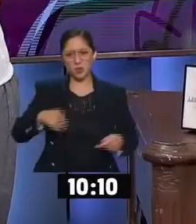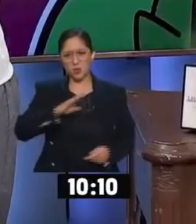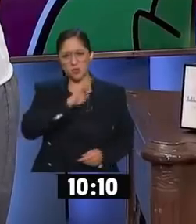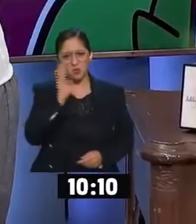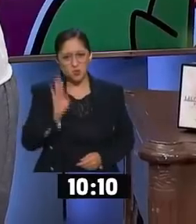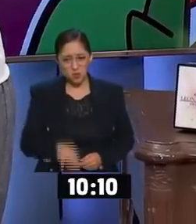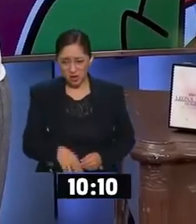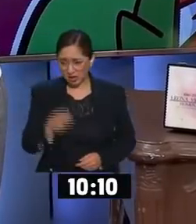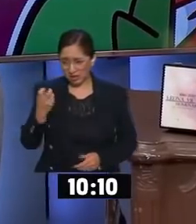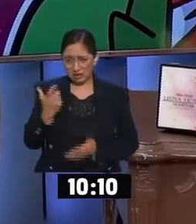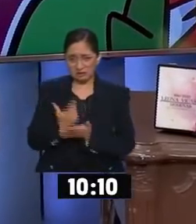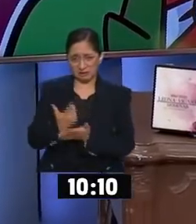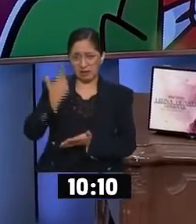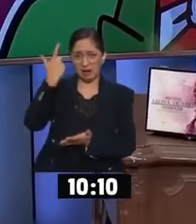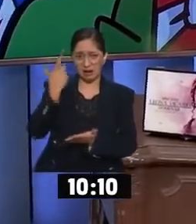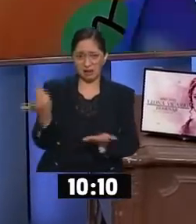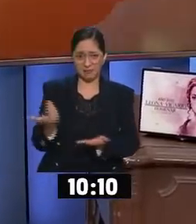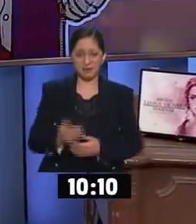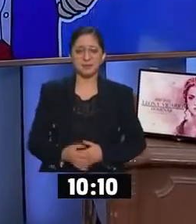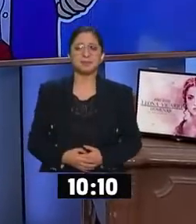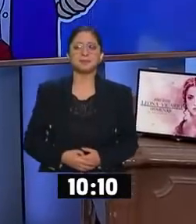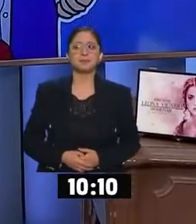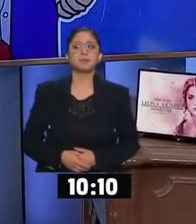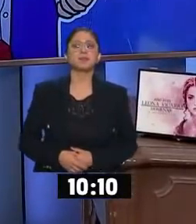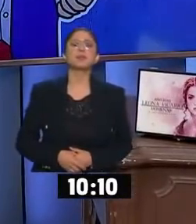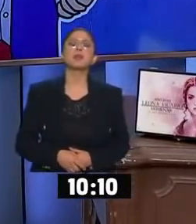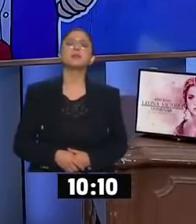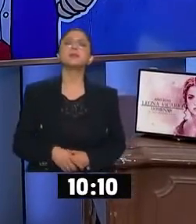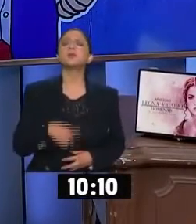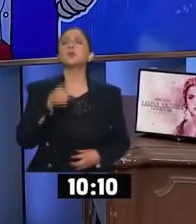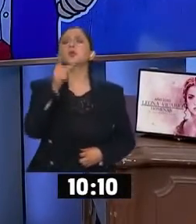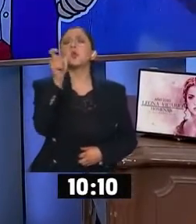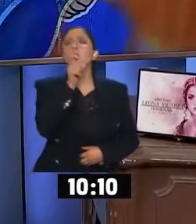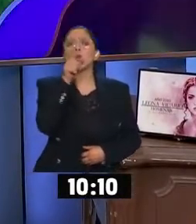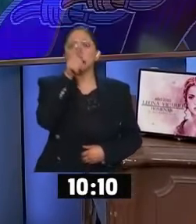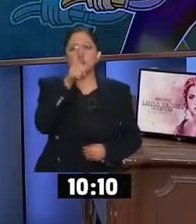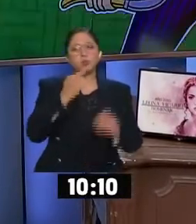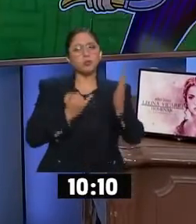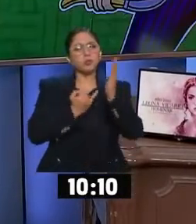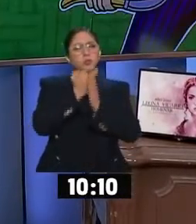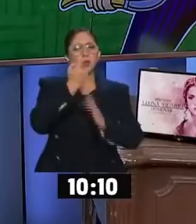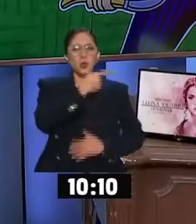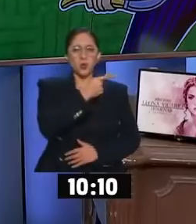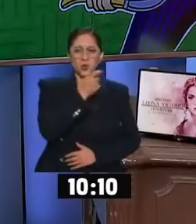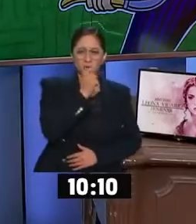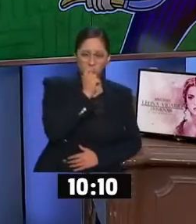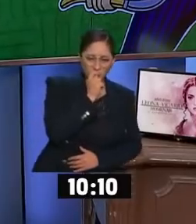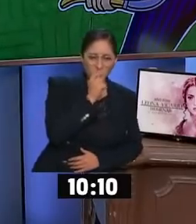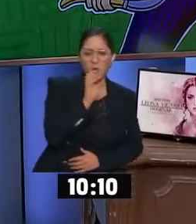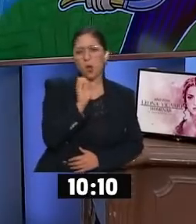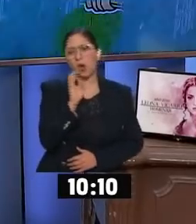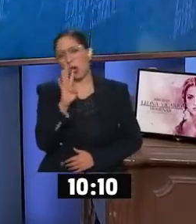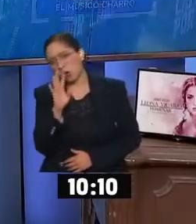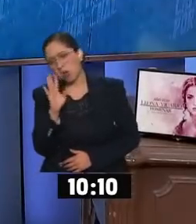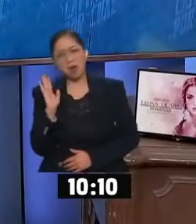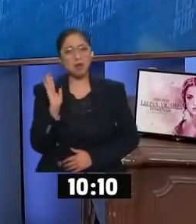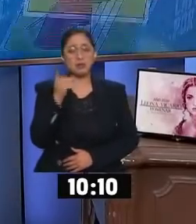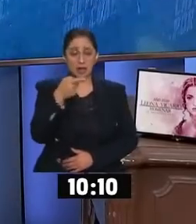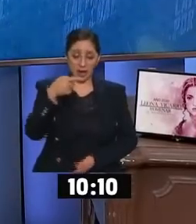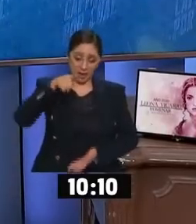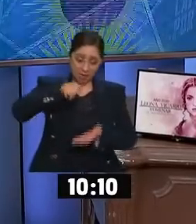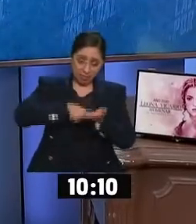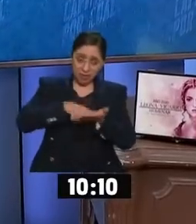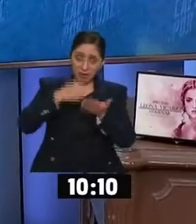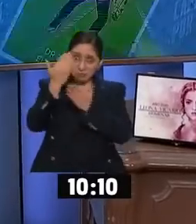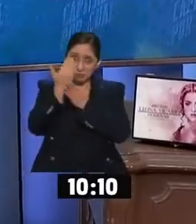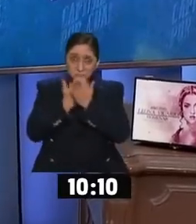Está cañón. Miren, el problema de las drogas es que no hay posología ni te dicen qué contiene. Y que son muy